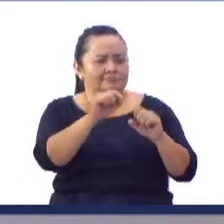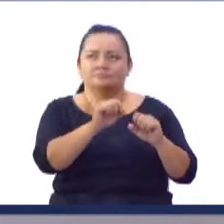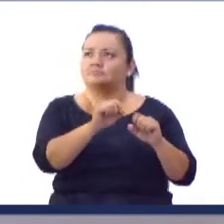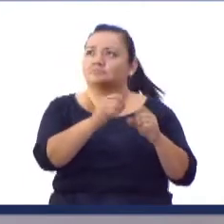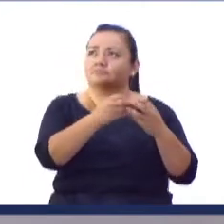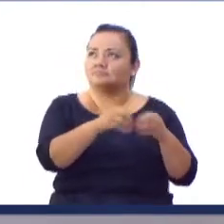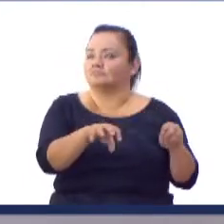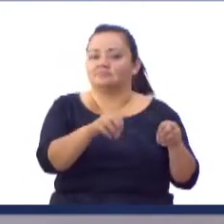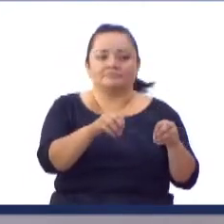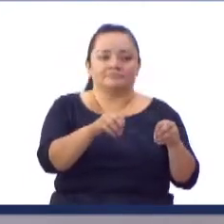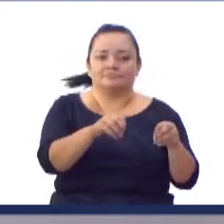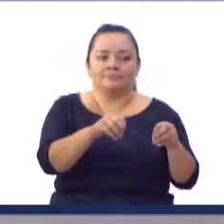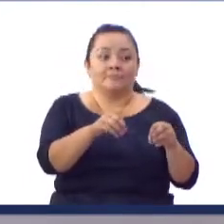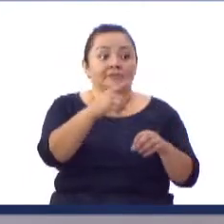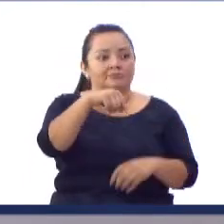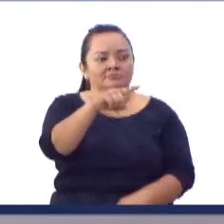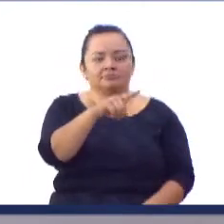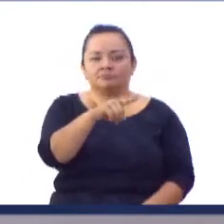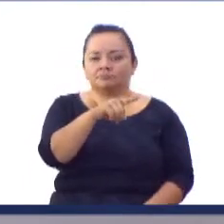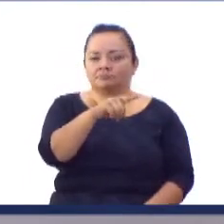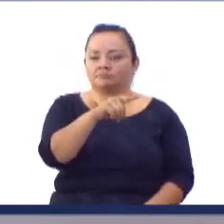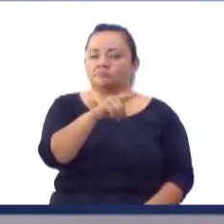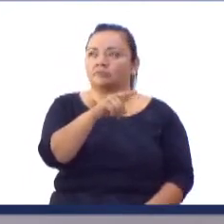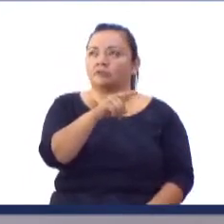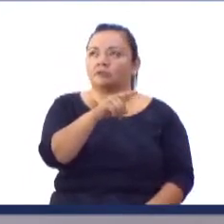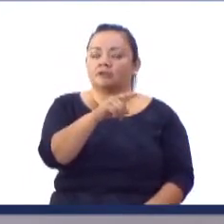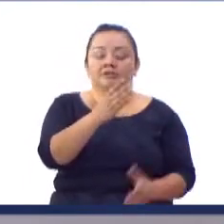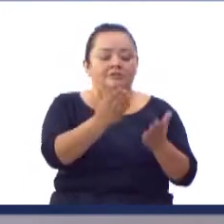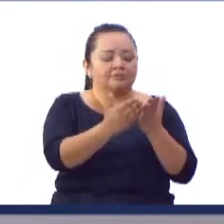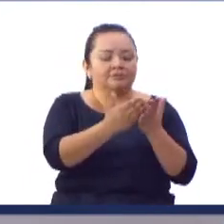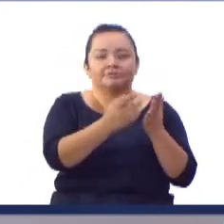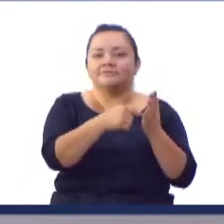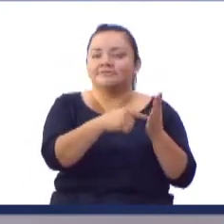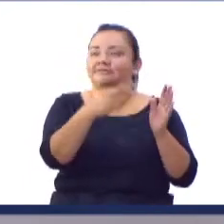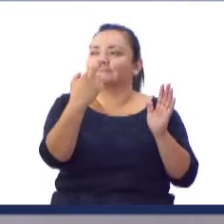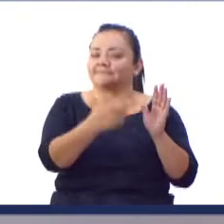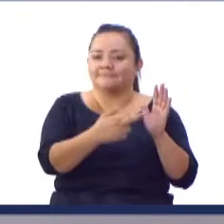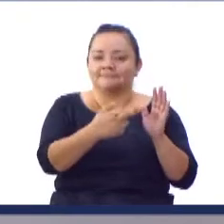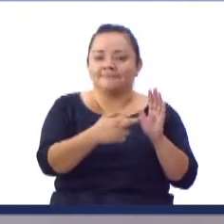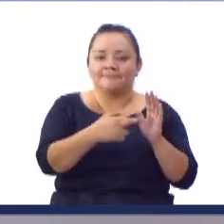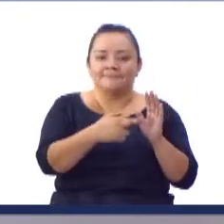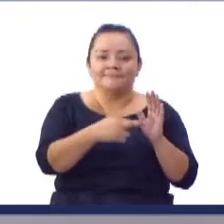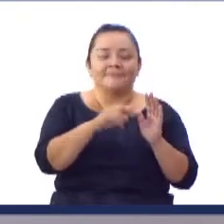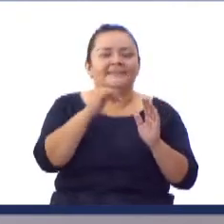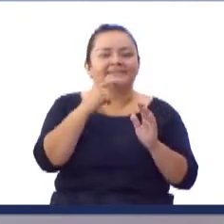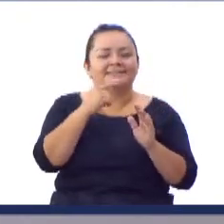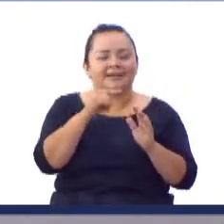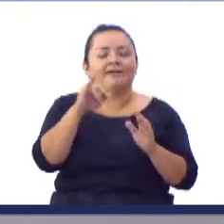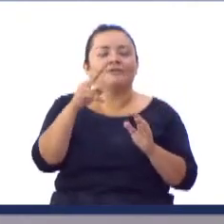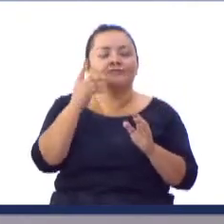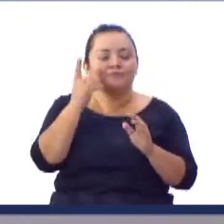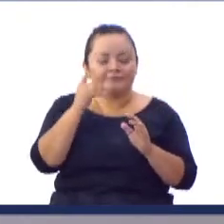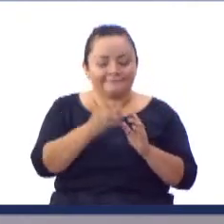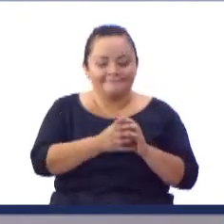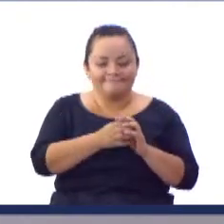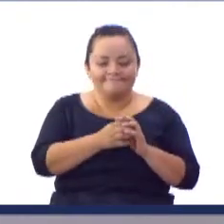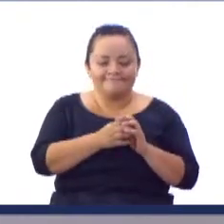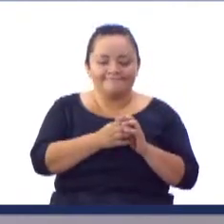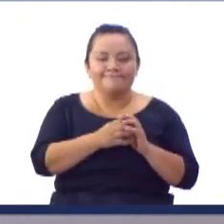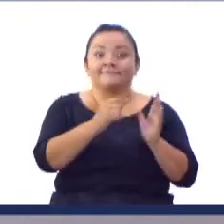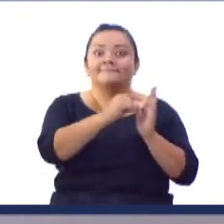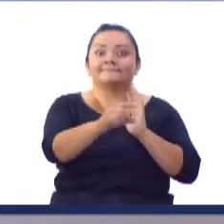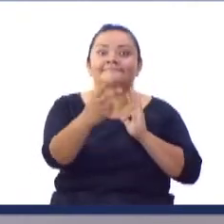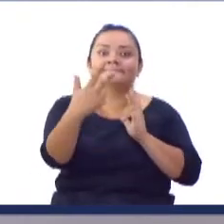sino el hijo de la perdición para dar la escritura se cumpliese que nada en la verdad y 1000 versículo 13